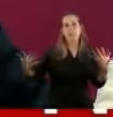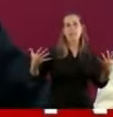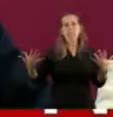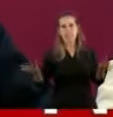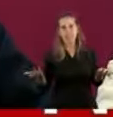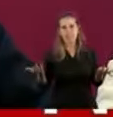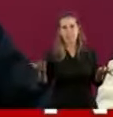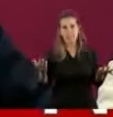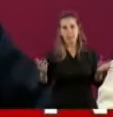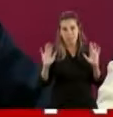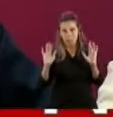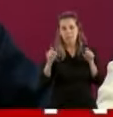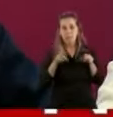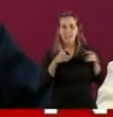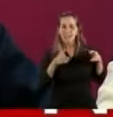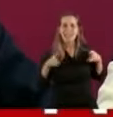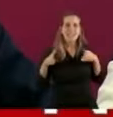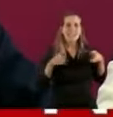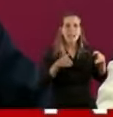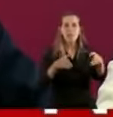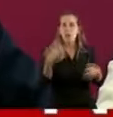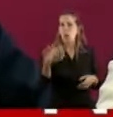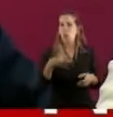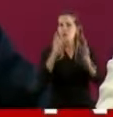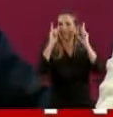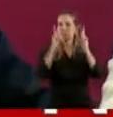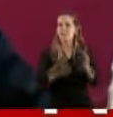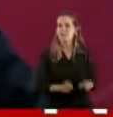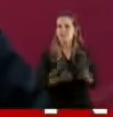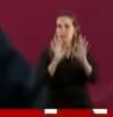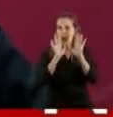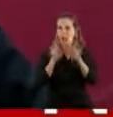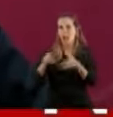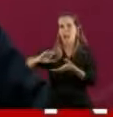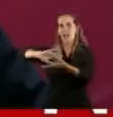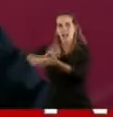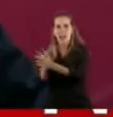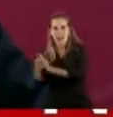ese camino tiene que ser hasta que se sientan desempoderados.